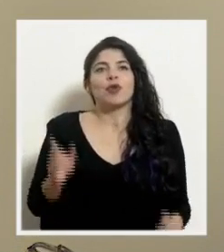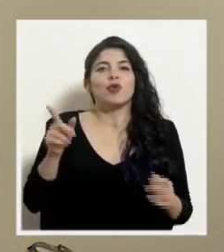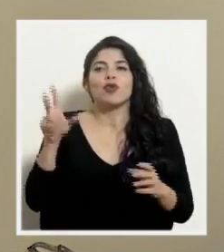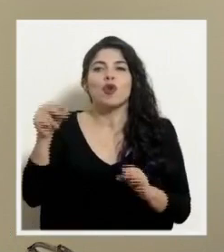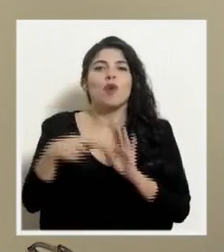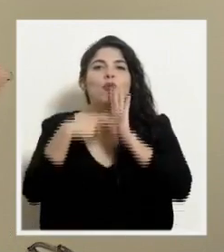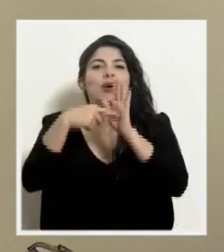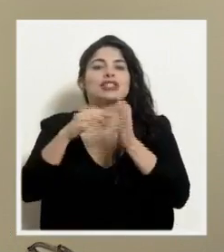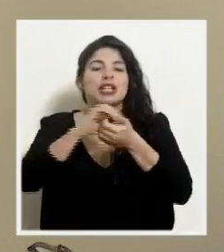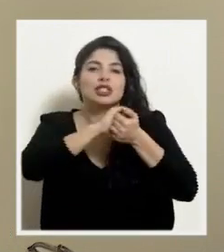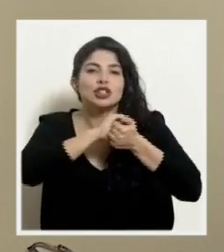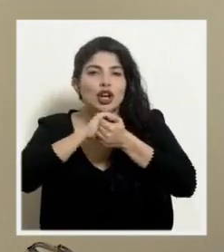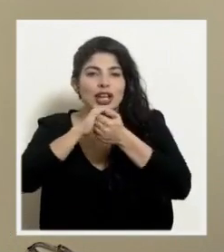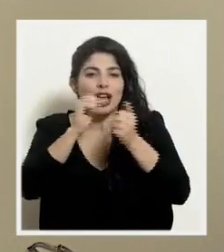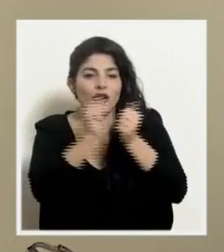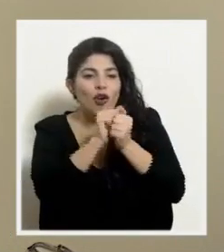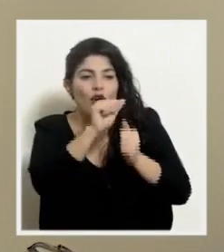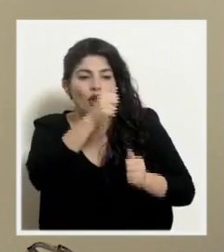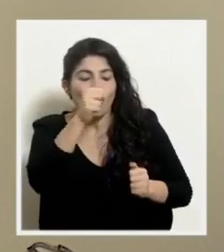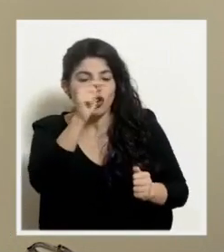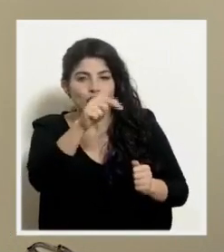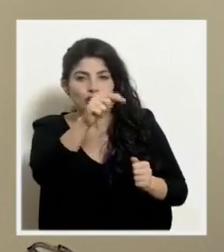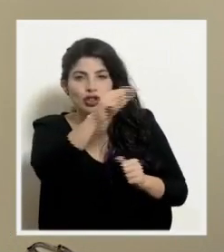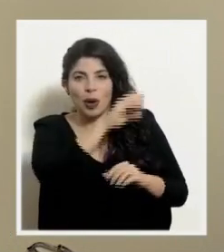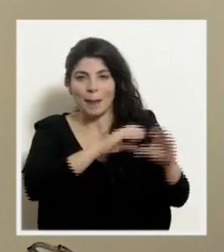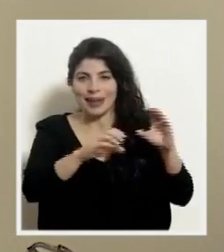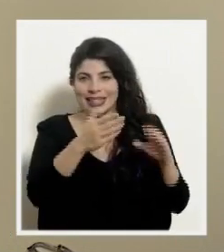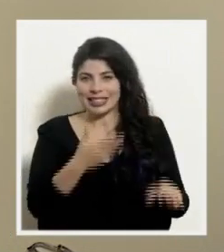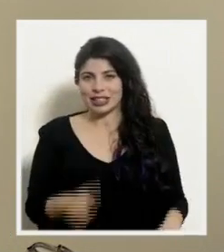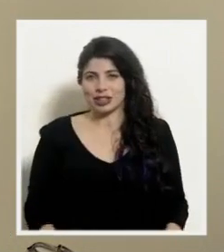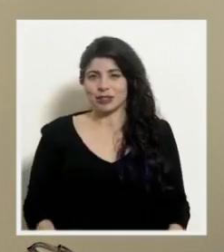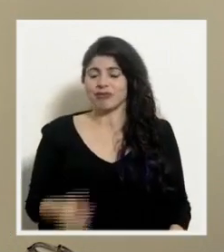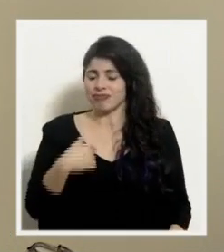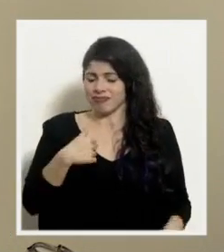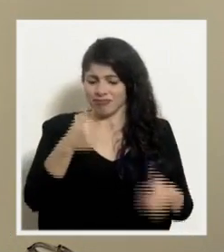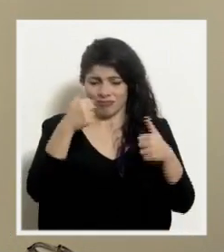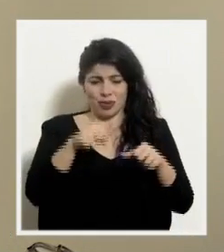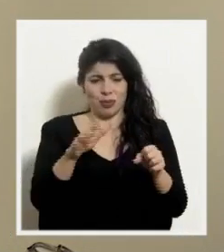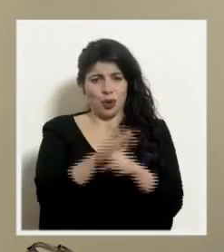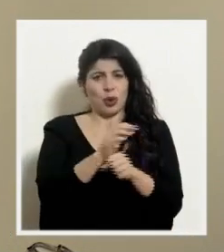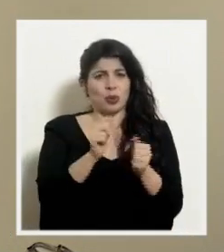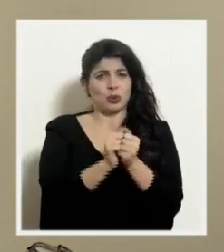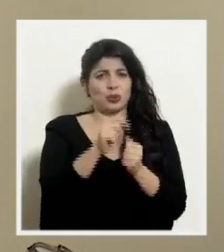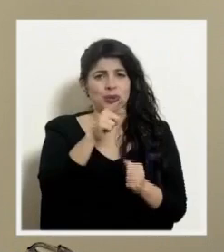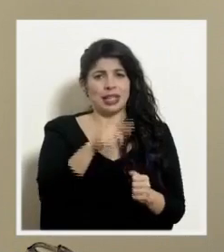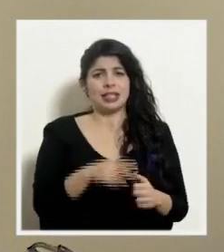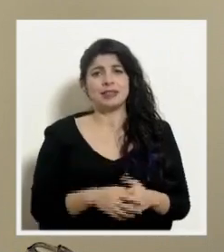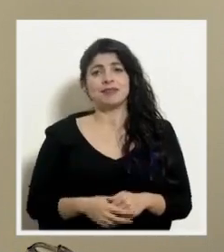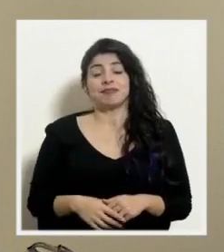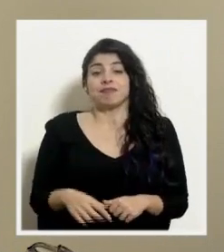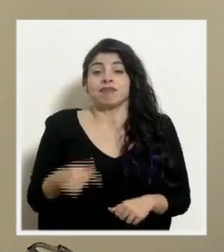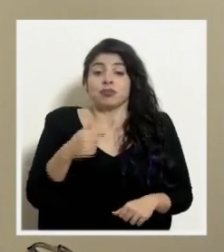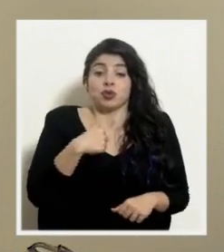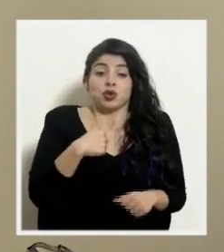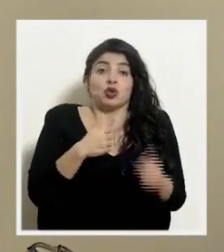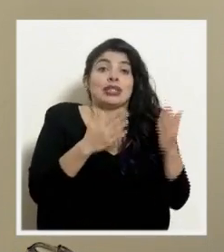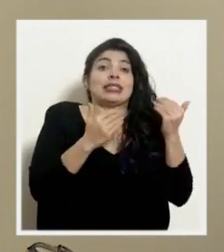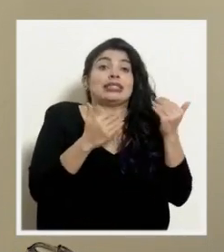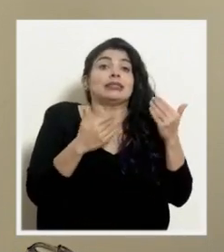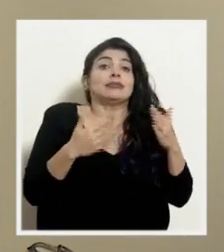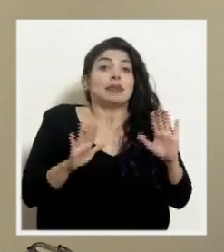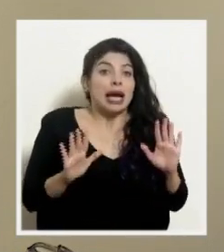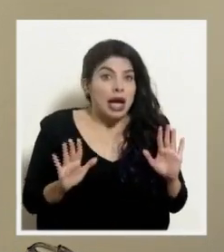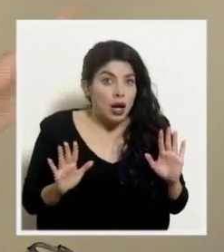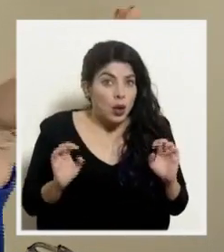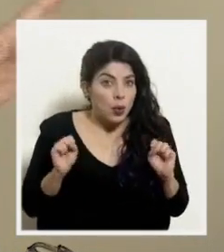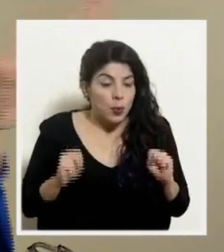solidaridad con el resto del sector comercial. Concuerdo plenamente con usted. Y bueno, uno esperaría poder,